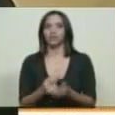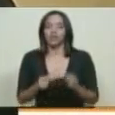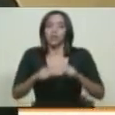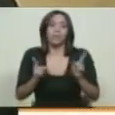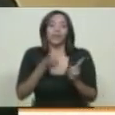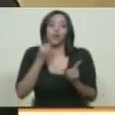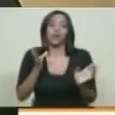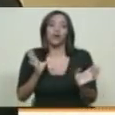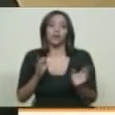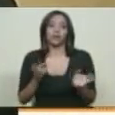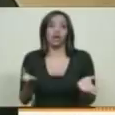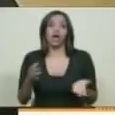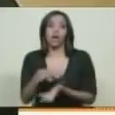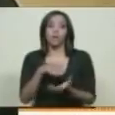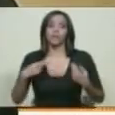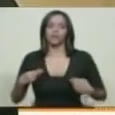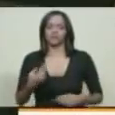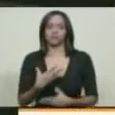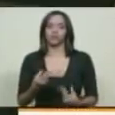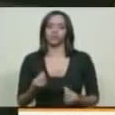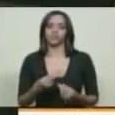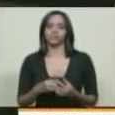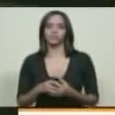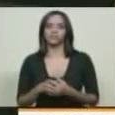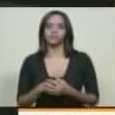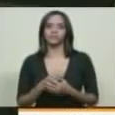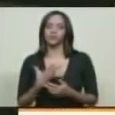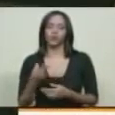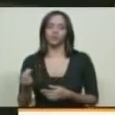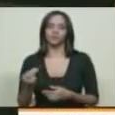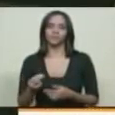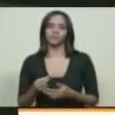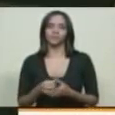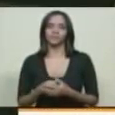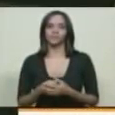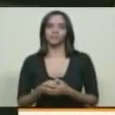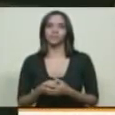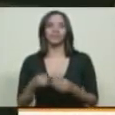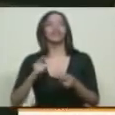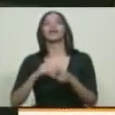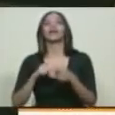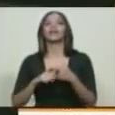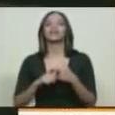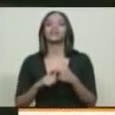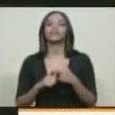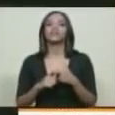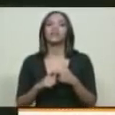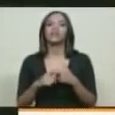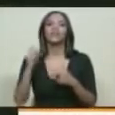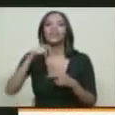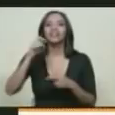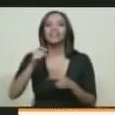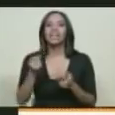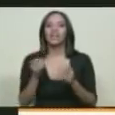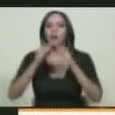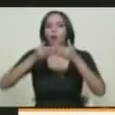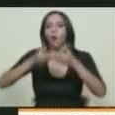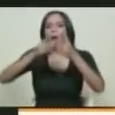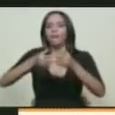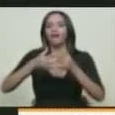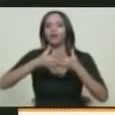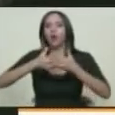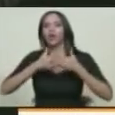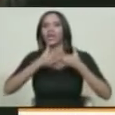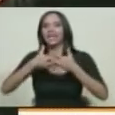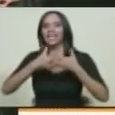¿hay crisis humanitaria? No. ¿No hay crisis humanitaria? No. ¿No es necesario entonces que vengan unos barcos gringos